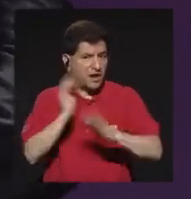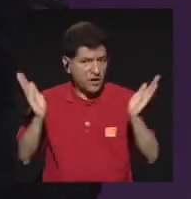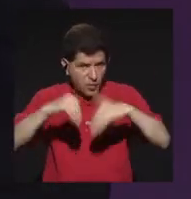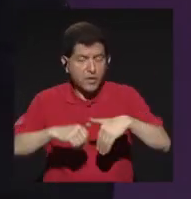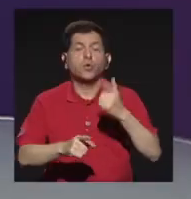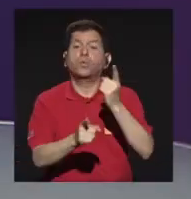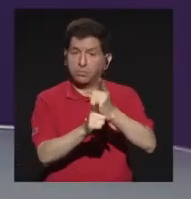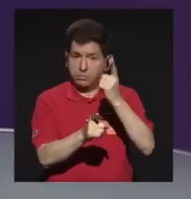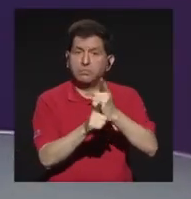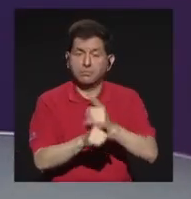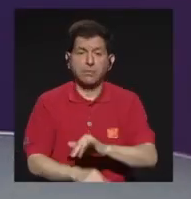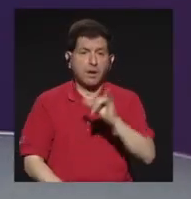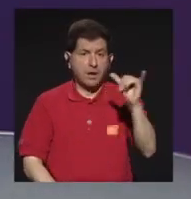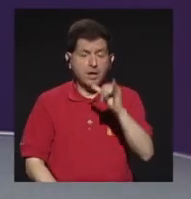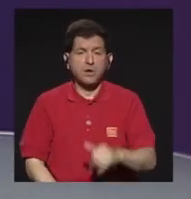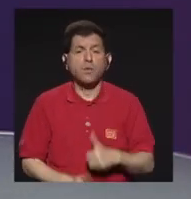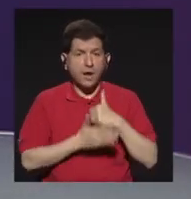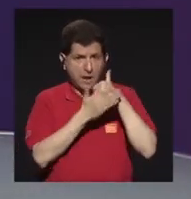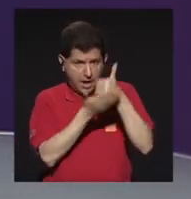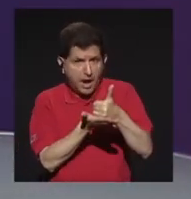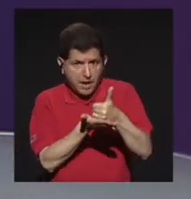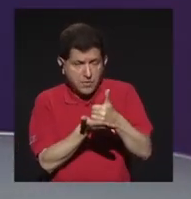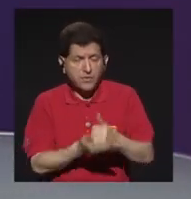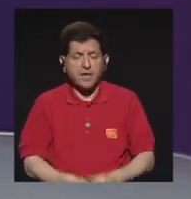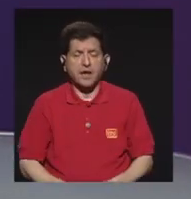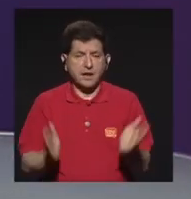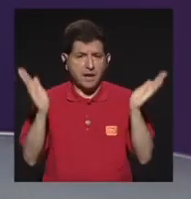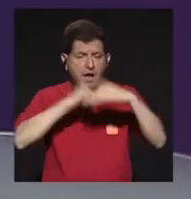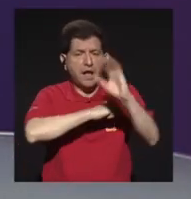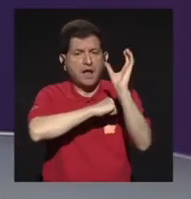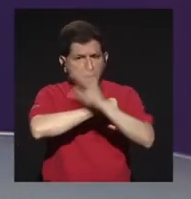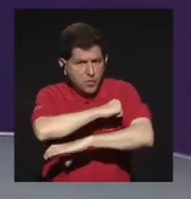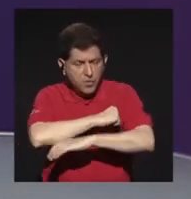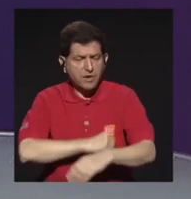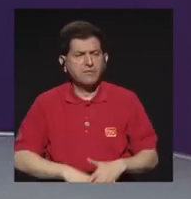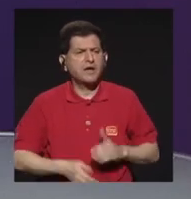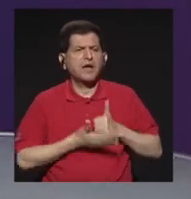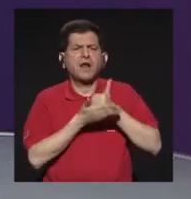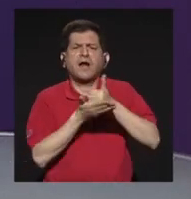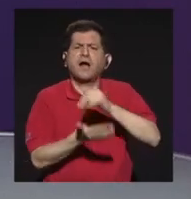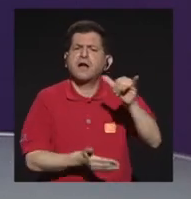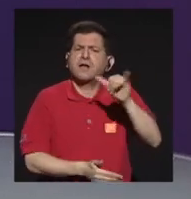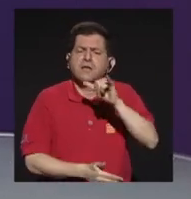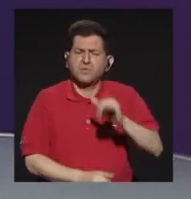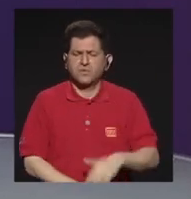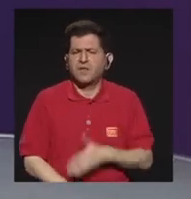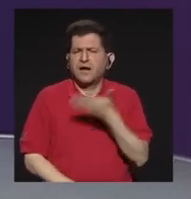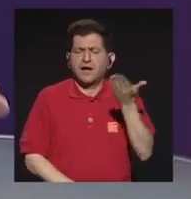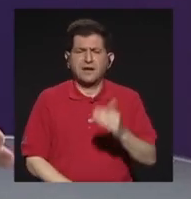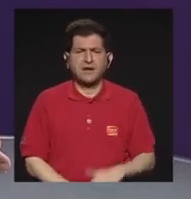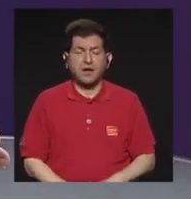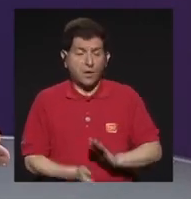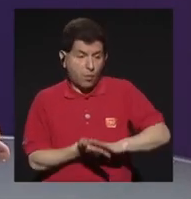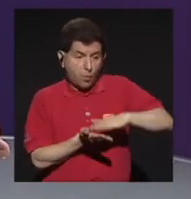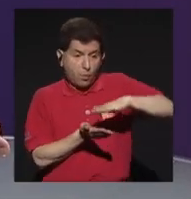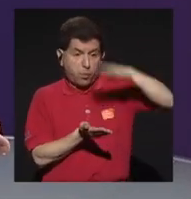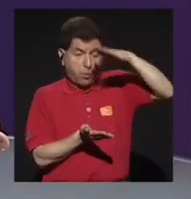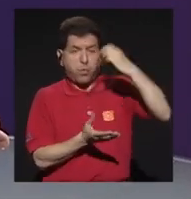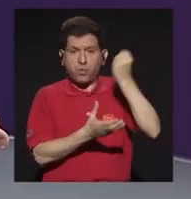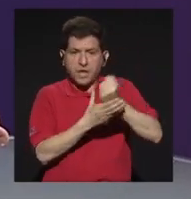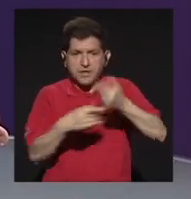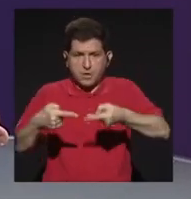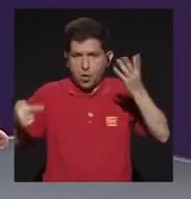y al mismo tiempo que contribuye a la impunidad contribuye también a que haya un incremento del